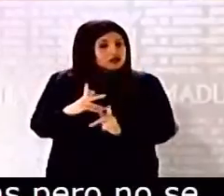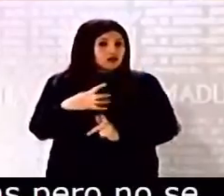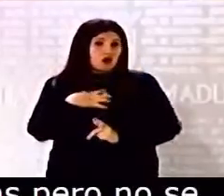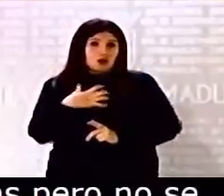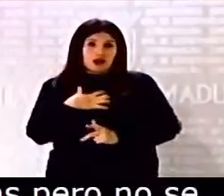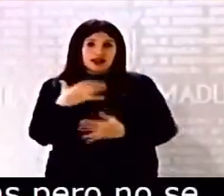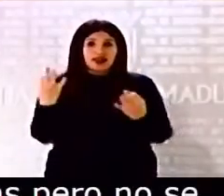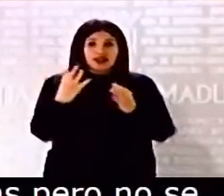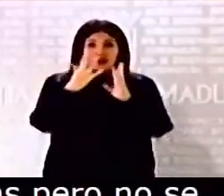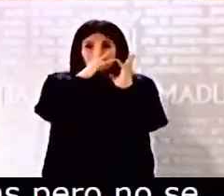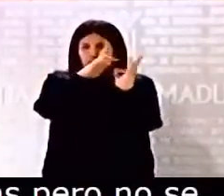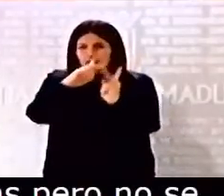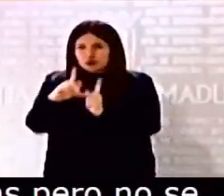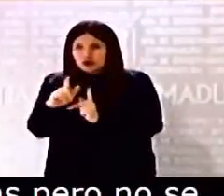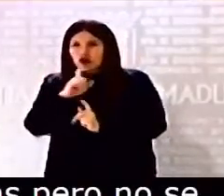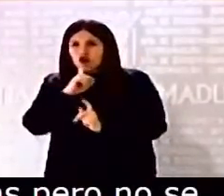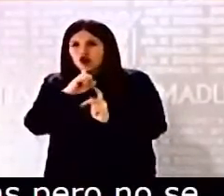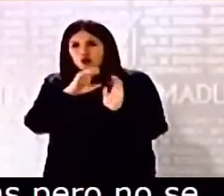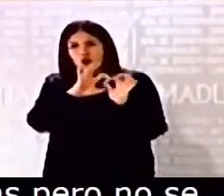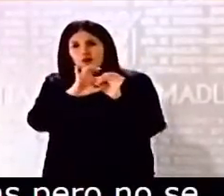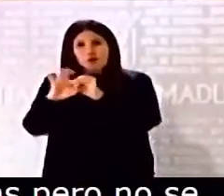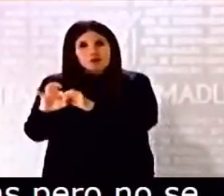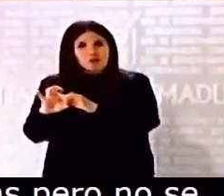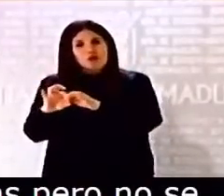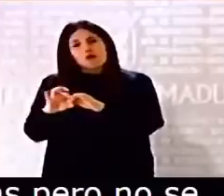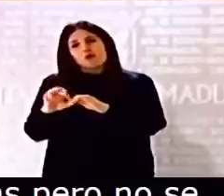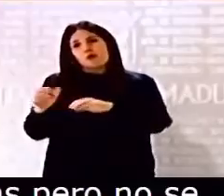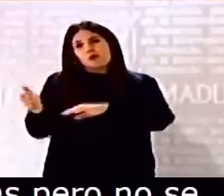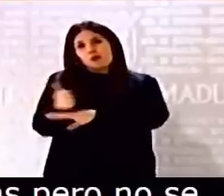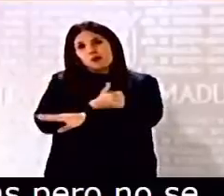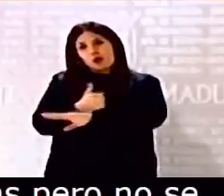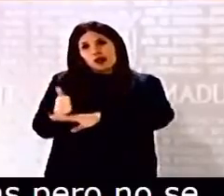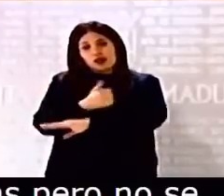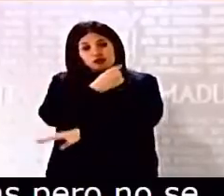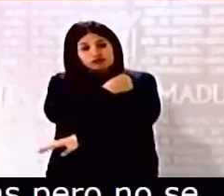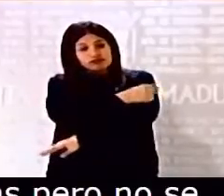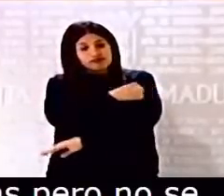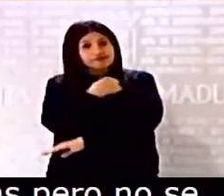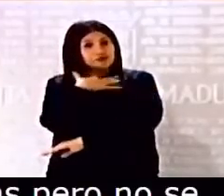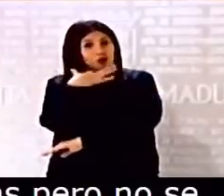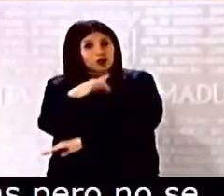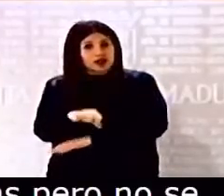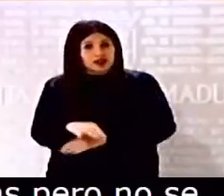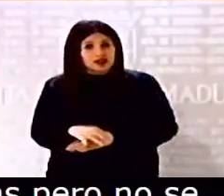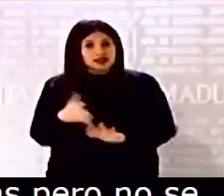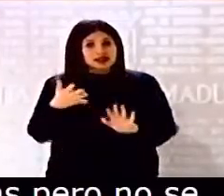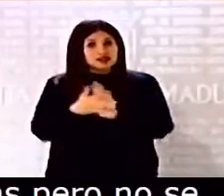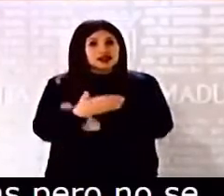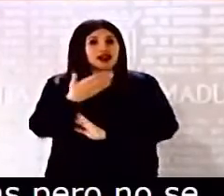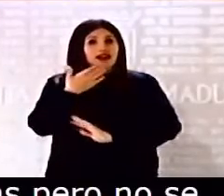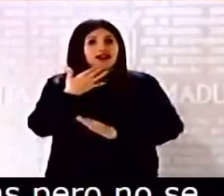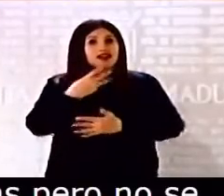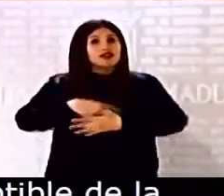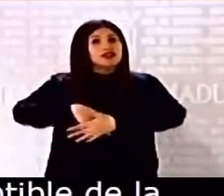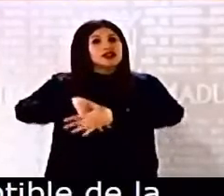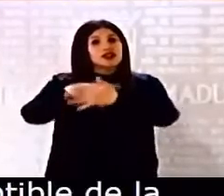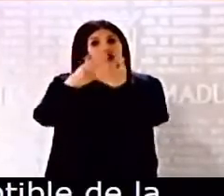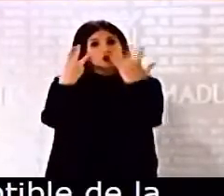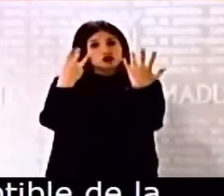Se tiene que calcular sobre la población que es susceptible de la vacunación. Y esos son los mayores de 18 años.